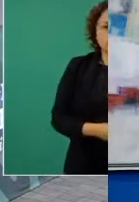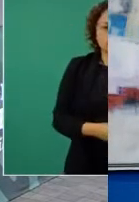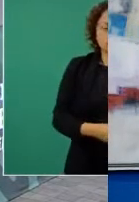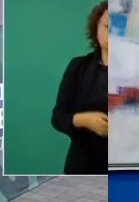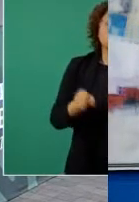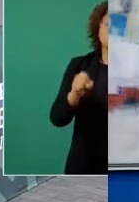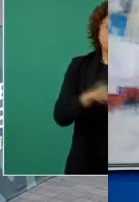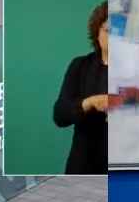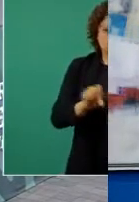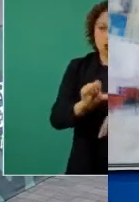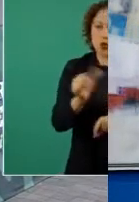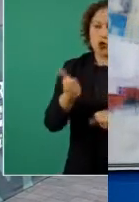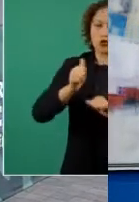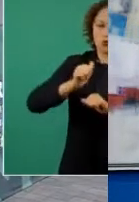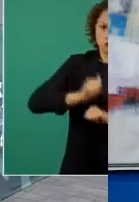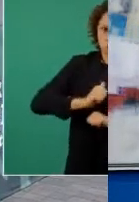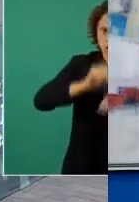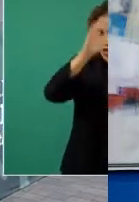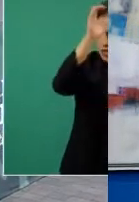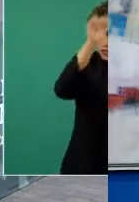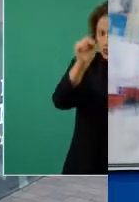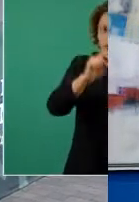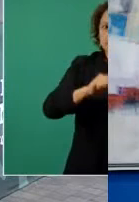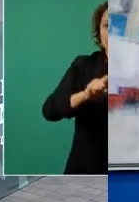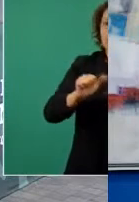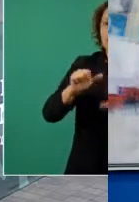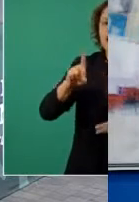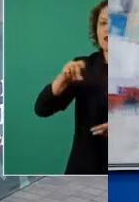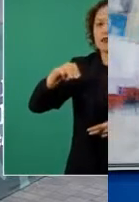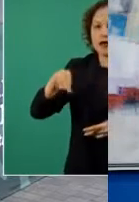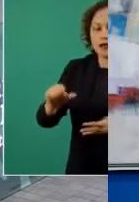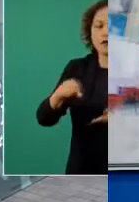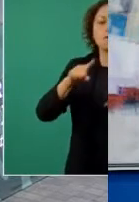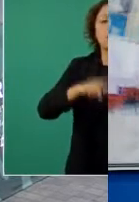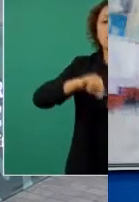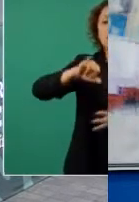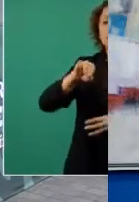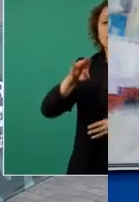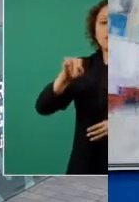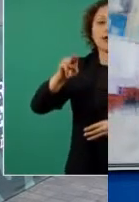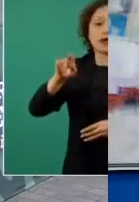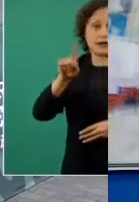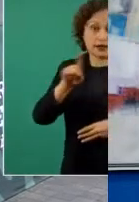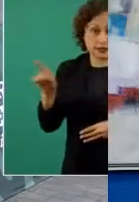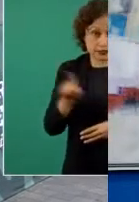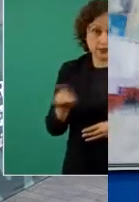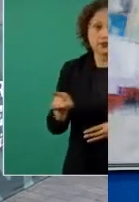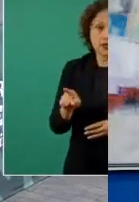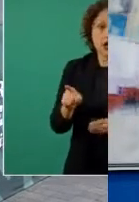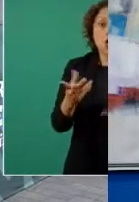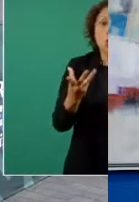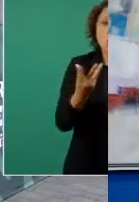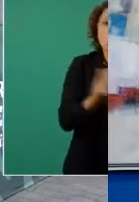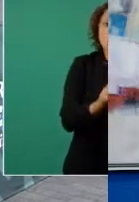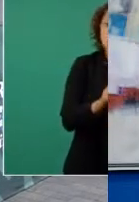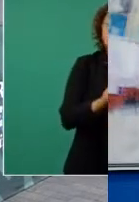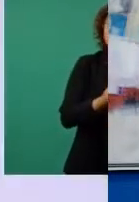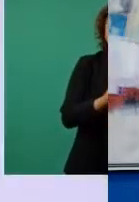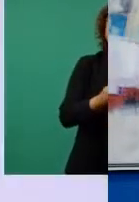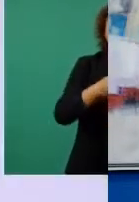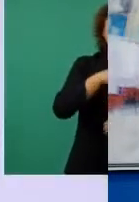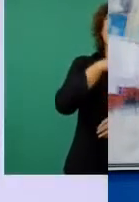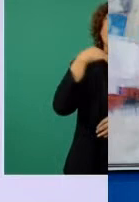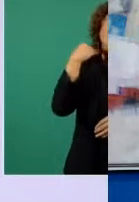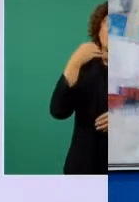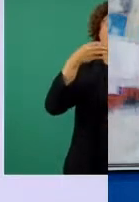y Jiménez, las colocaron en cada esquina del edificio de la Alhóndiga